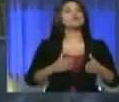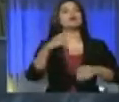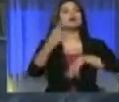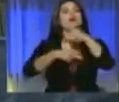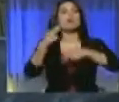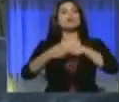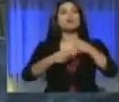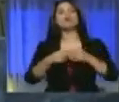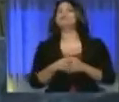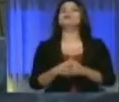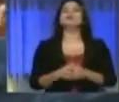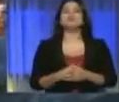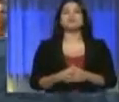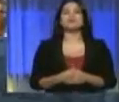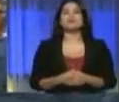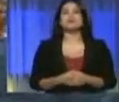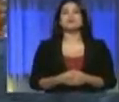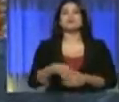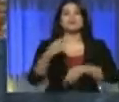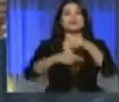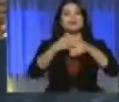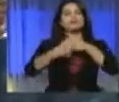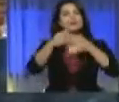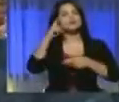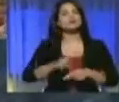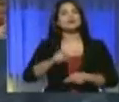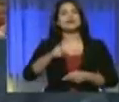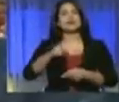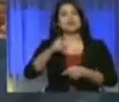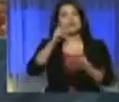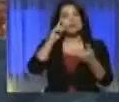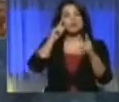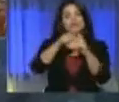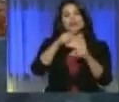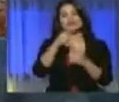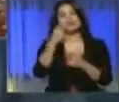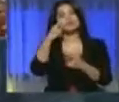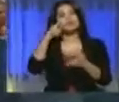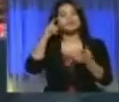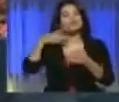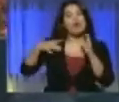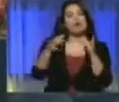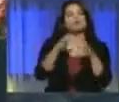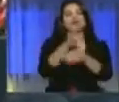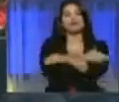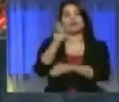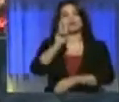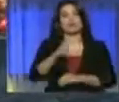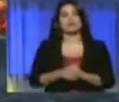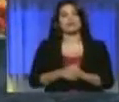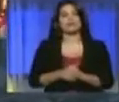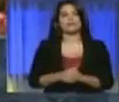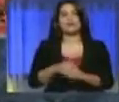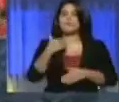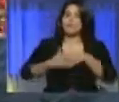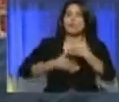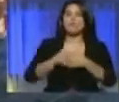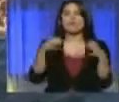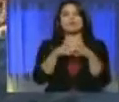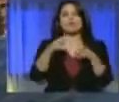la contrarrevolución proimperialista de la derecha venezolana. Estamos acumulando fuerza